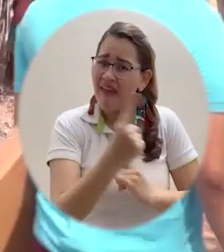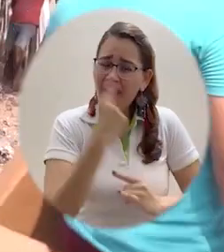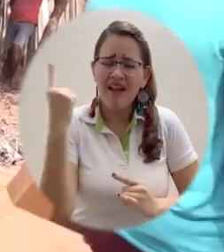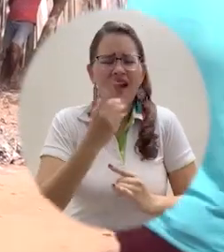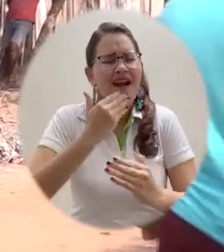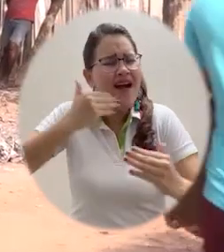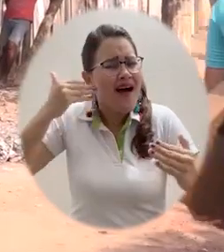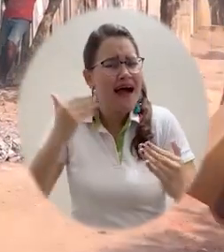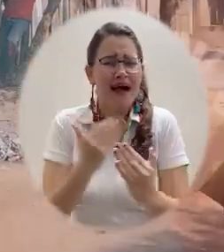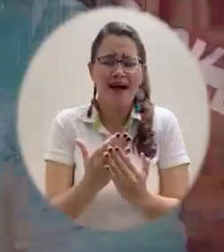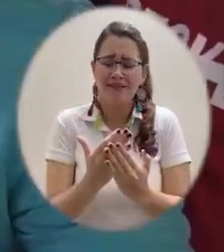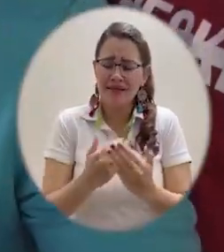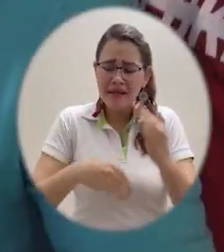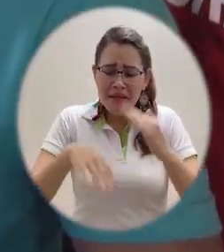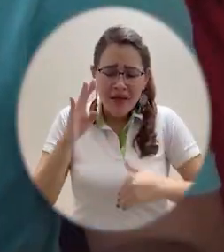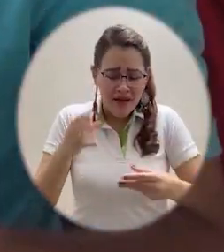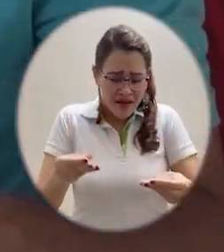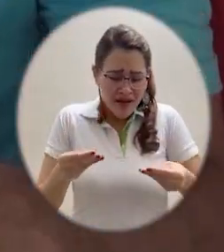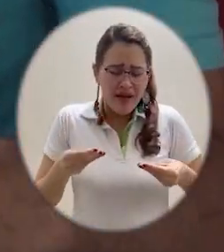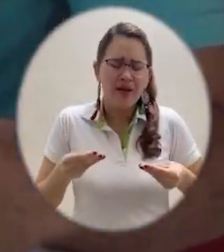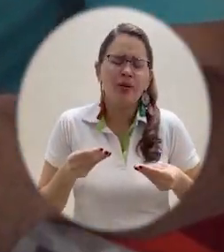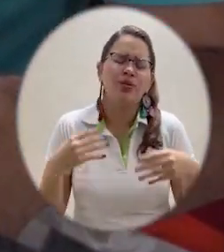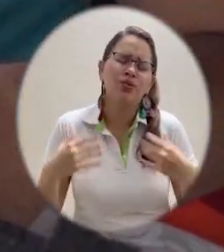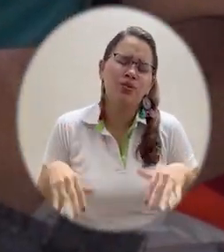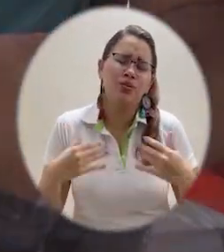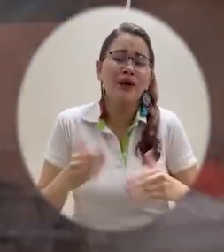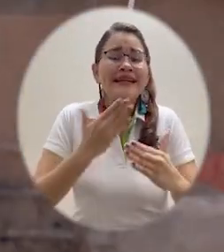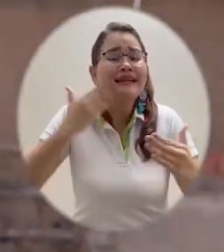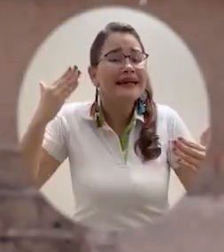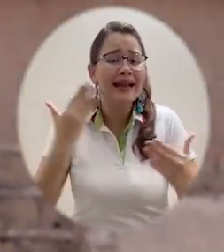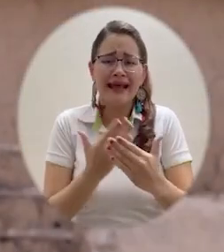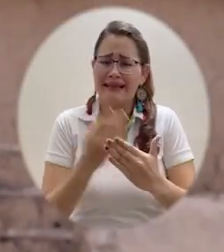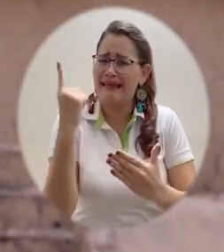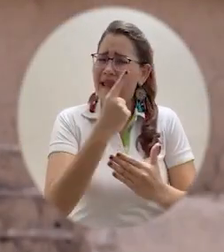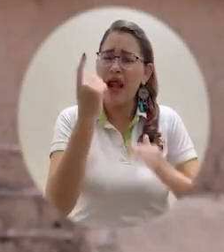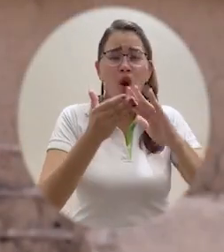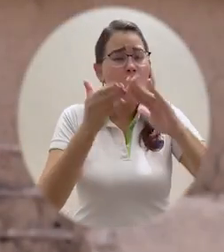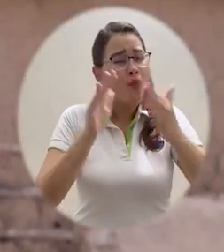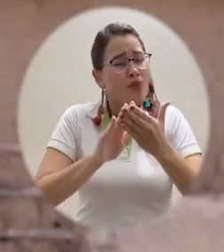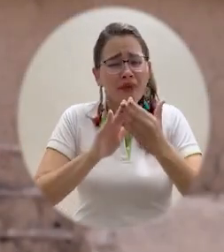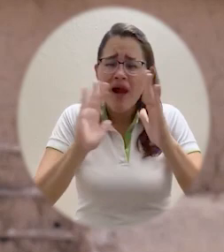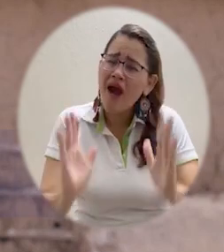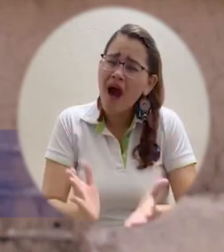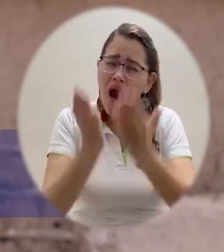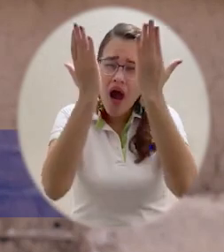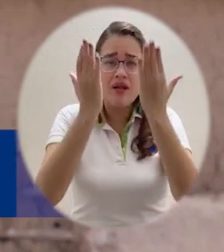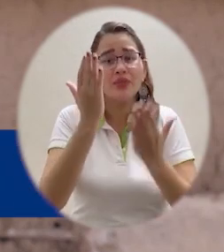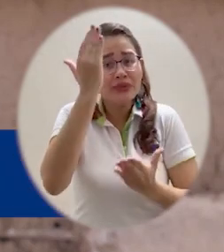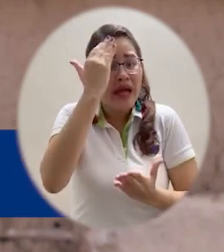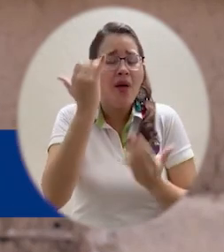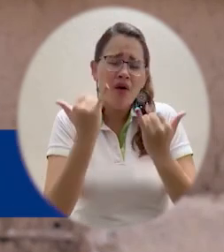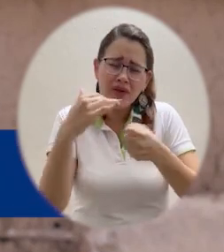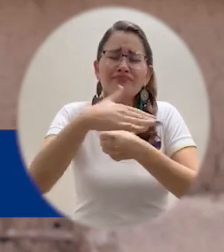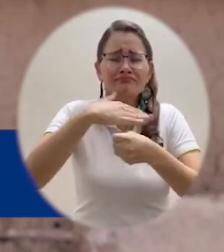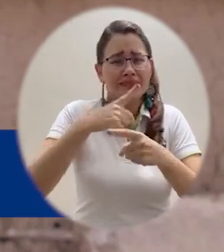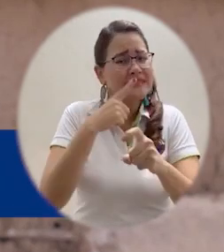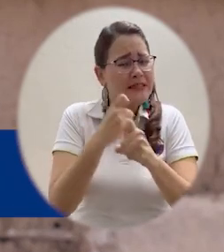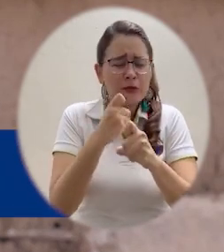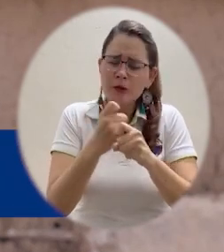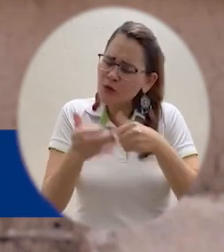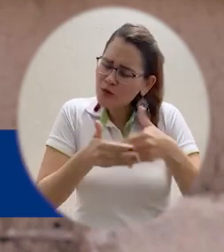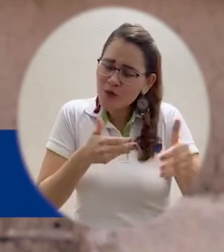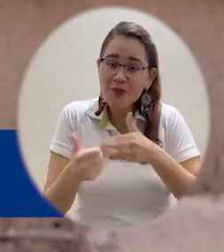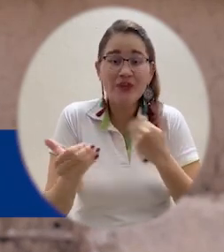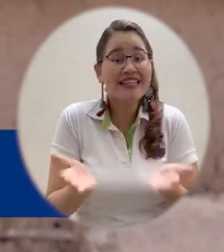Rector Pablo Vera y a la Universidad de Magdalena en general, muchísimas gracias por toda esta oportunidad que me están brindando, por los beneficios. Y a la comunidad de la